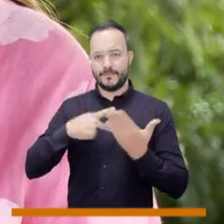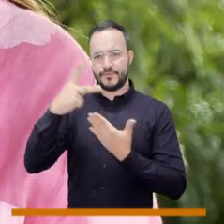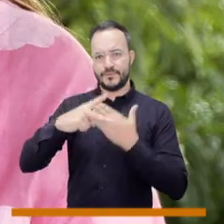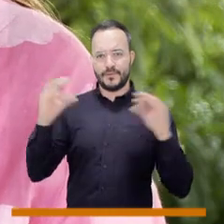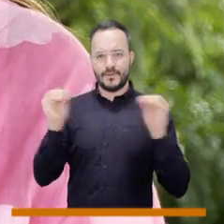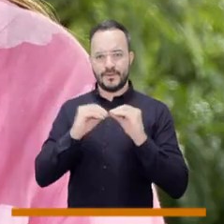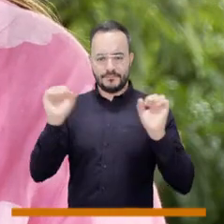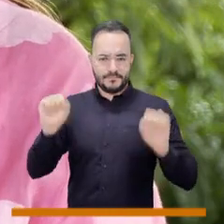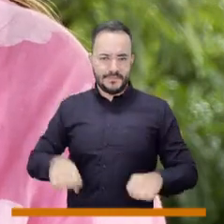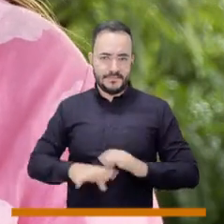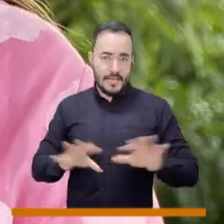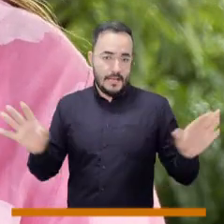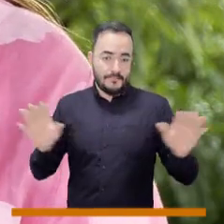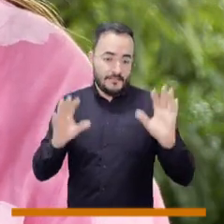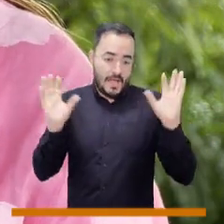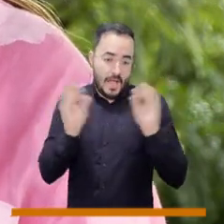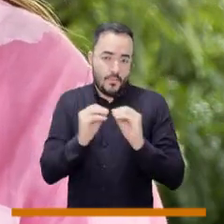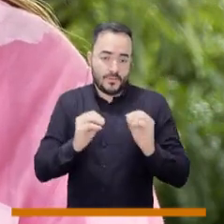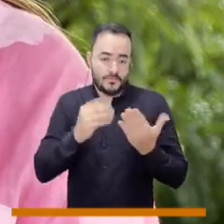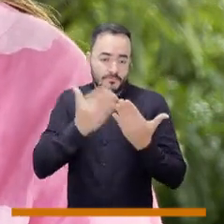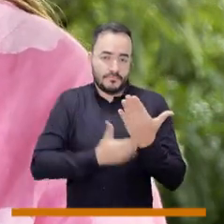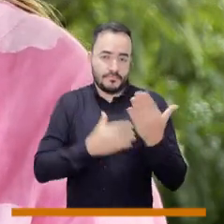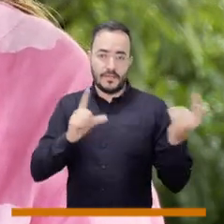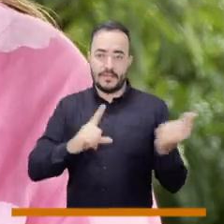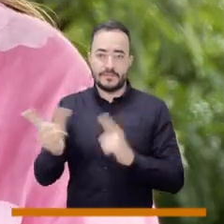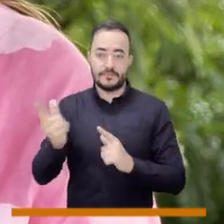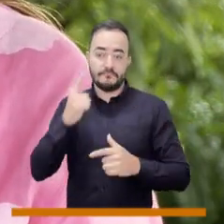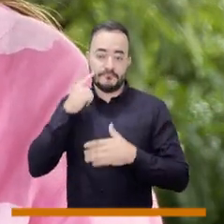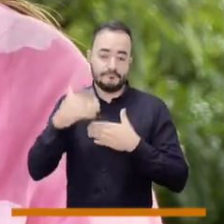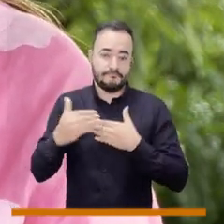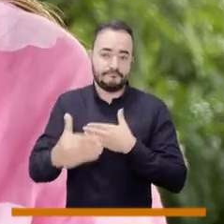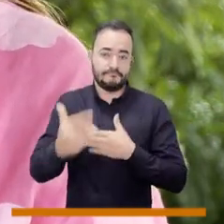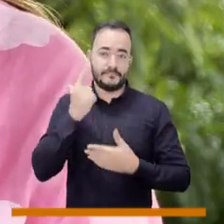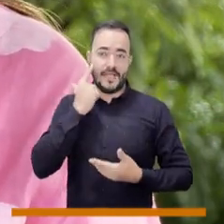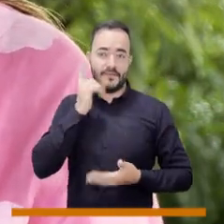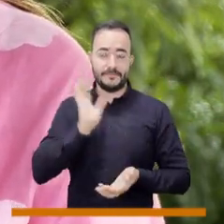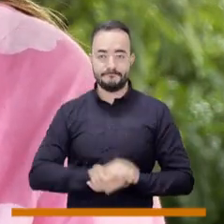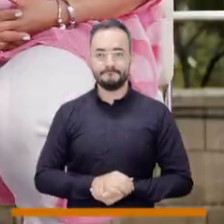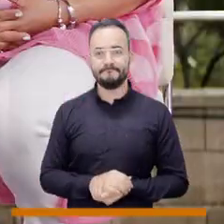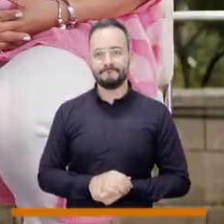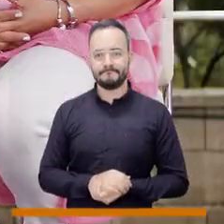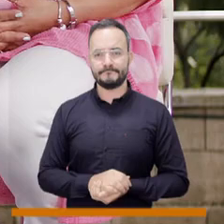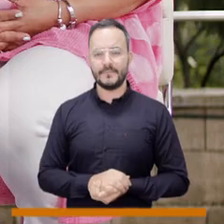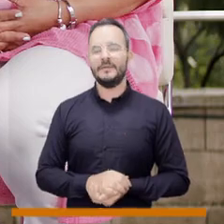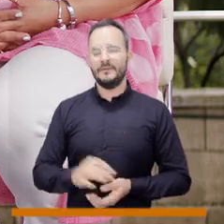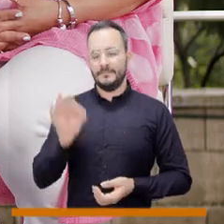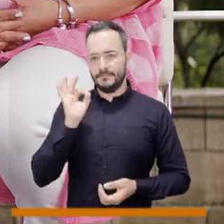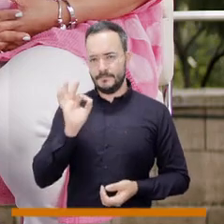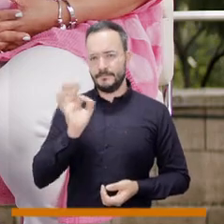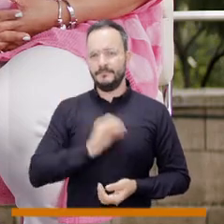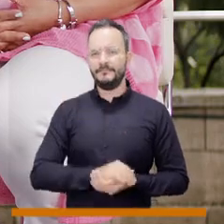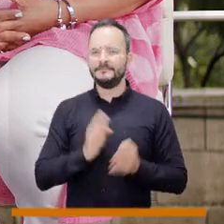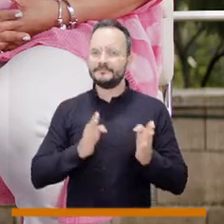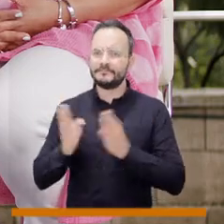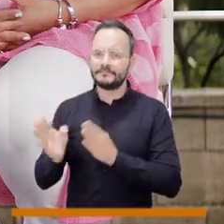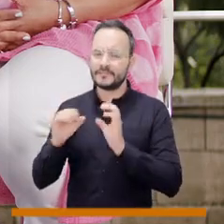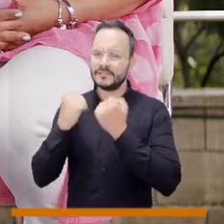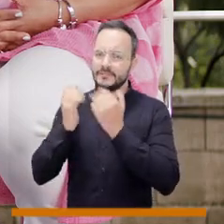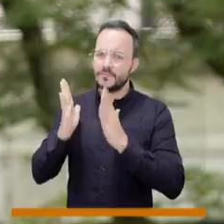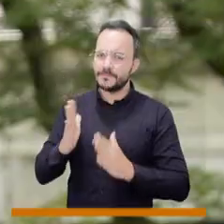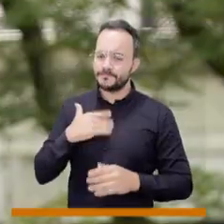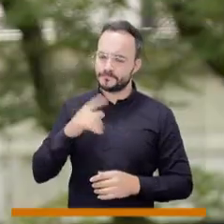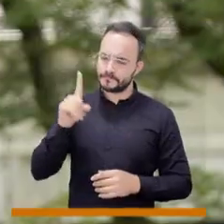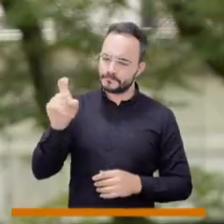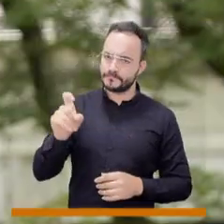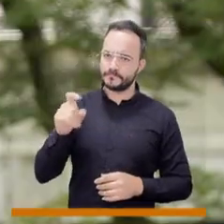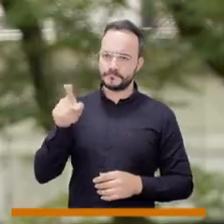es acuerdo, y entonces vamos a ver qué pasaría, esperemos qué frutos da esa acción popular. Muy bien, y concejal Simón, a usted también